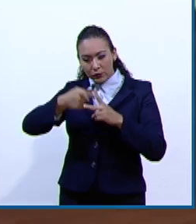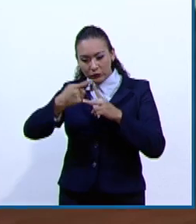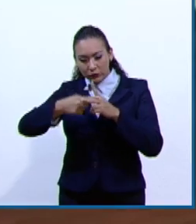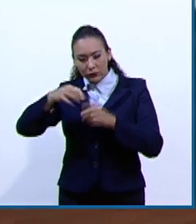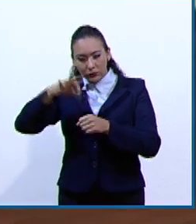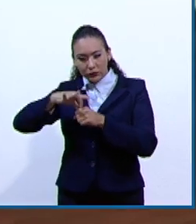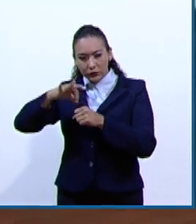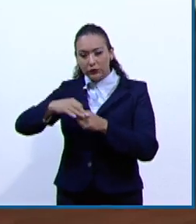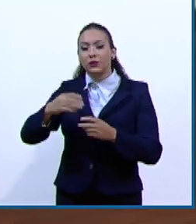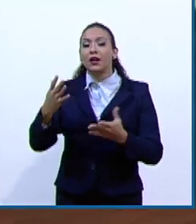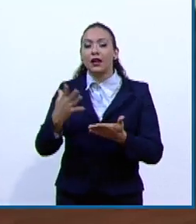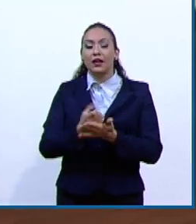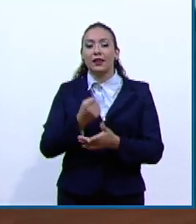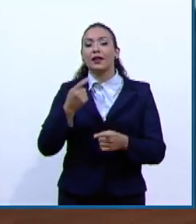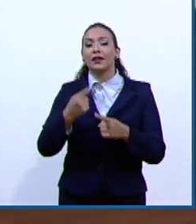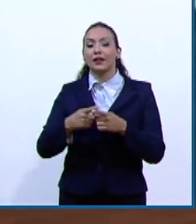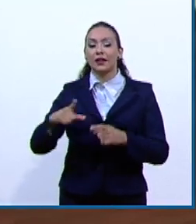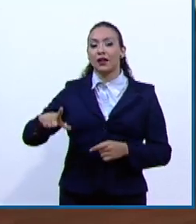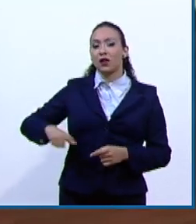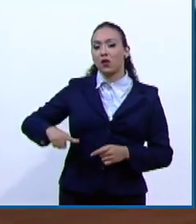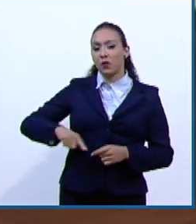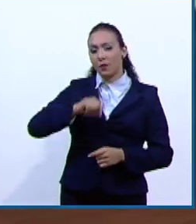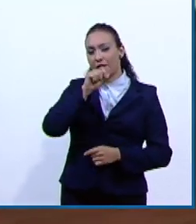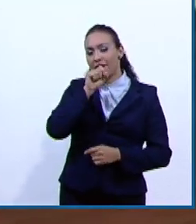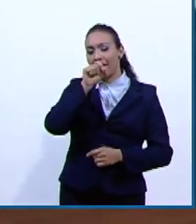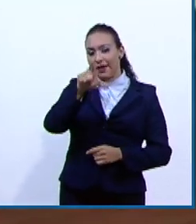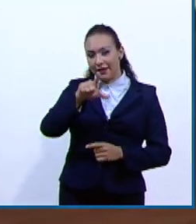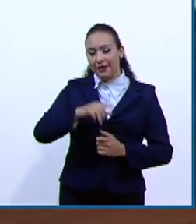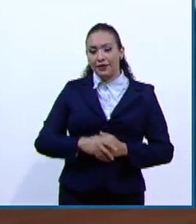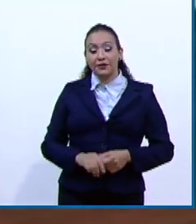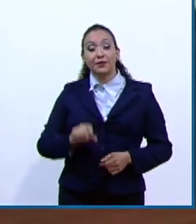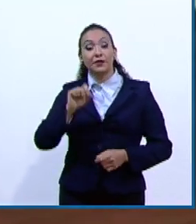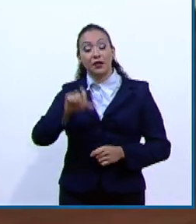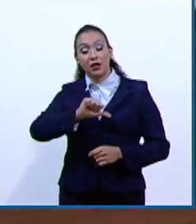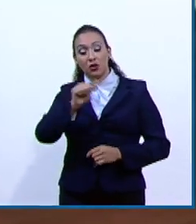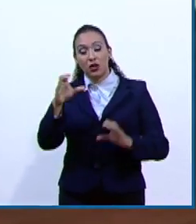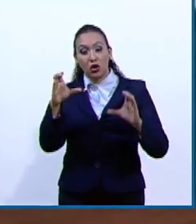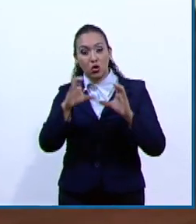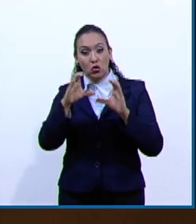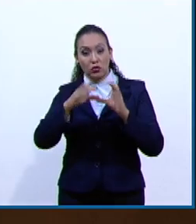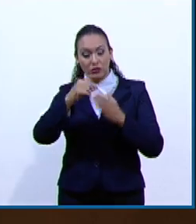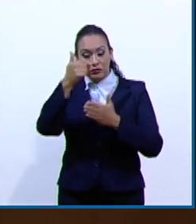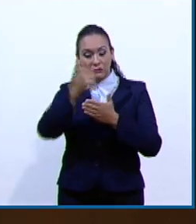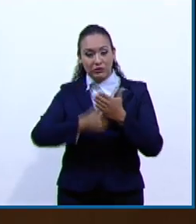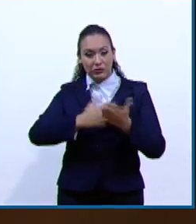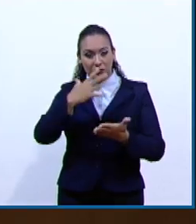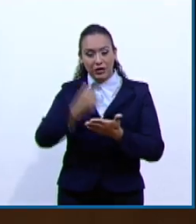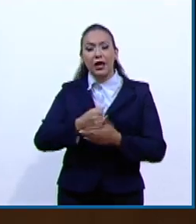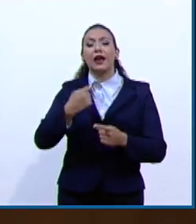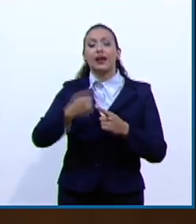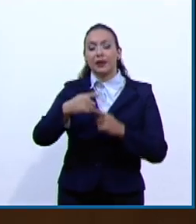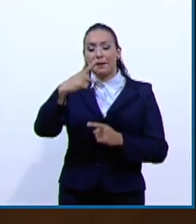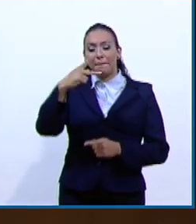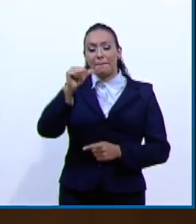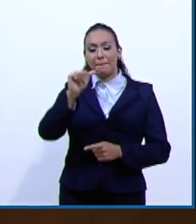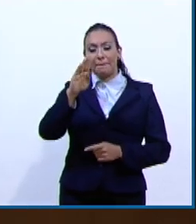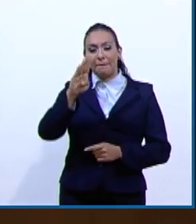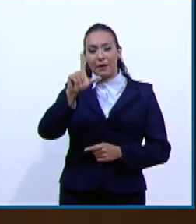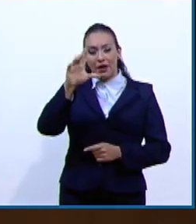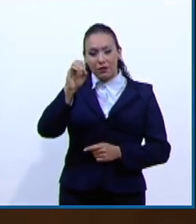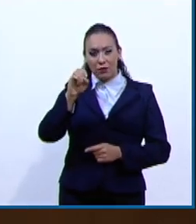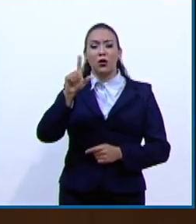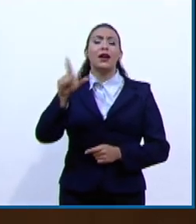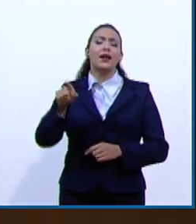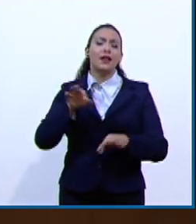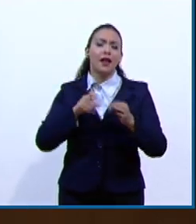de validez de la elección de gobernador en Jalisco, así como la constancia de mayoría a Jesús Pablo Lemus Navarro, de Movimiento